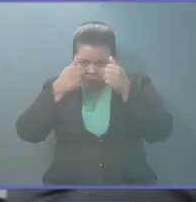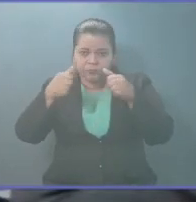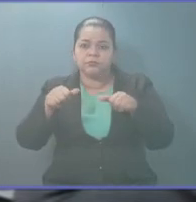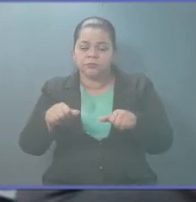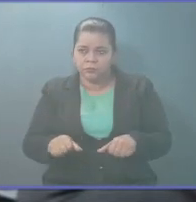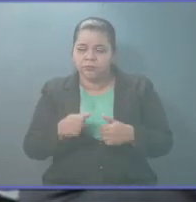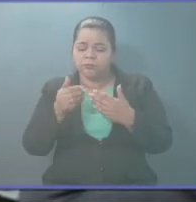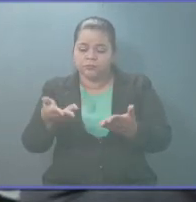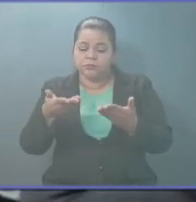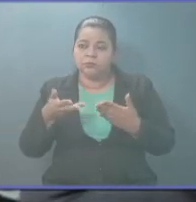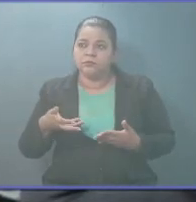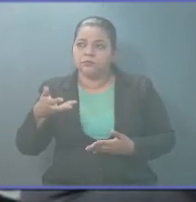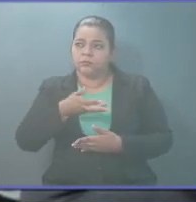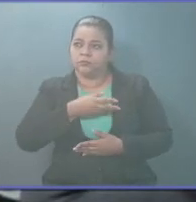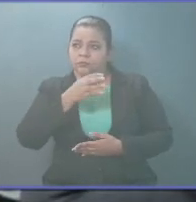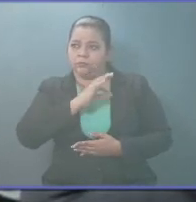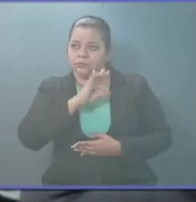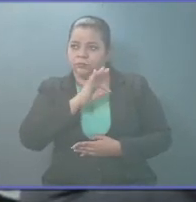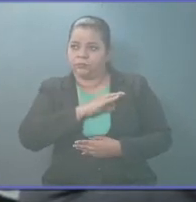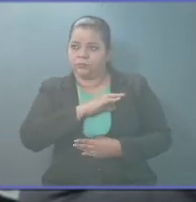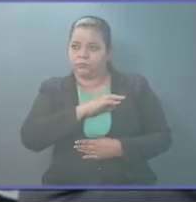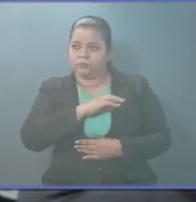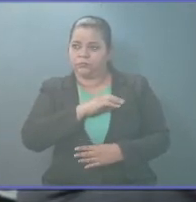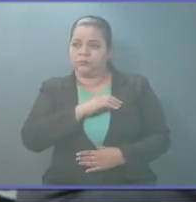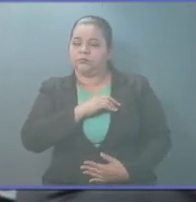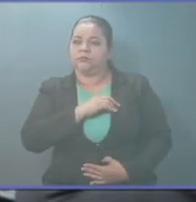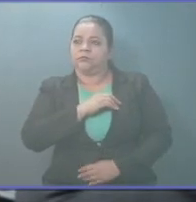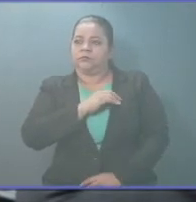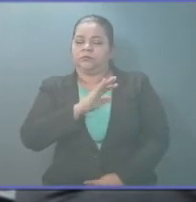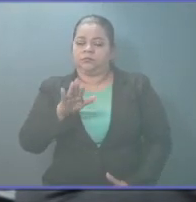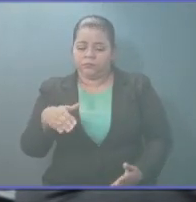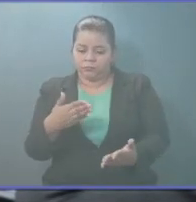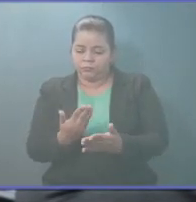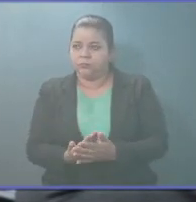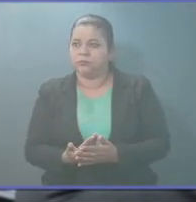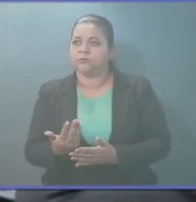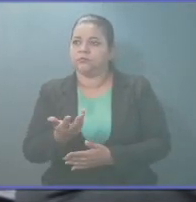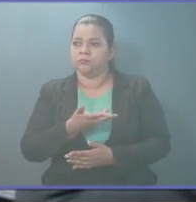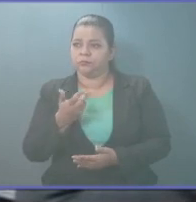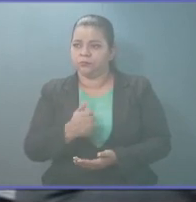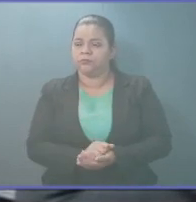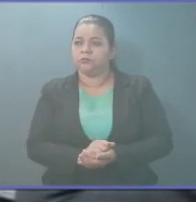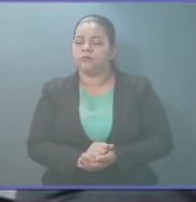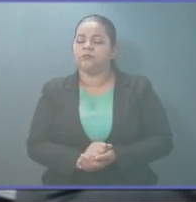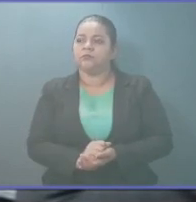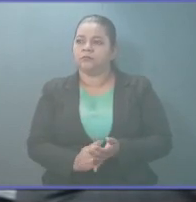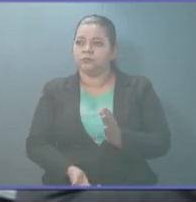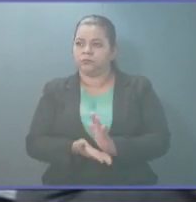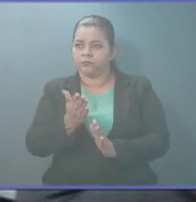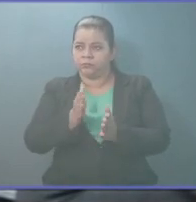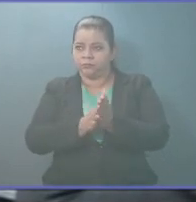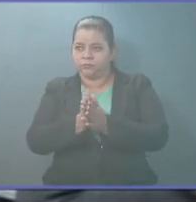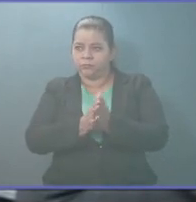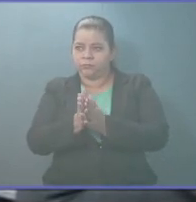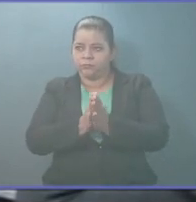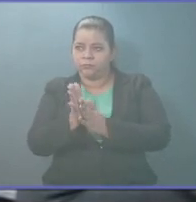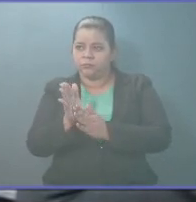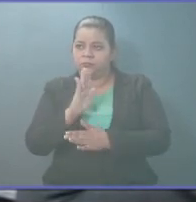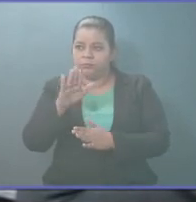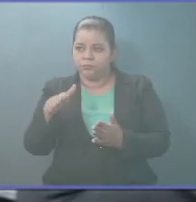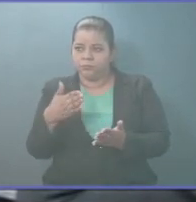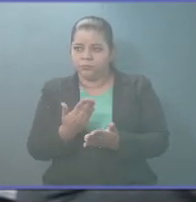beneficiar. Siempre le han pasado factura, CONAIPD no sirve, CONAIPD no hace nada, pero porque la